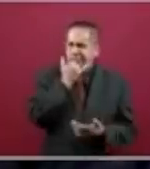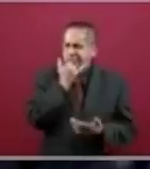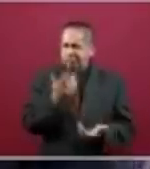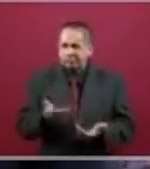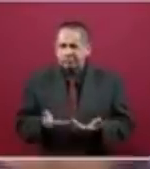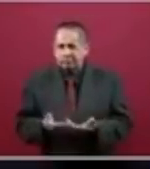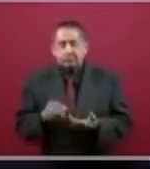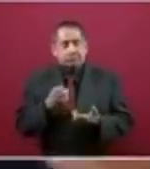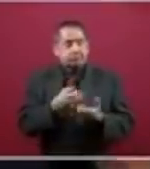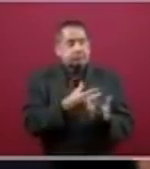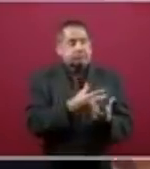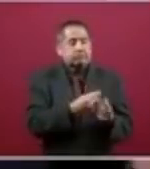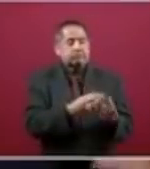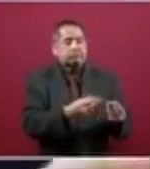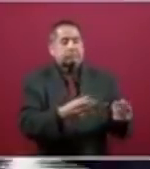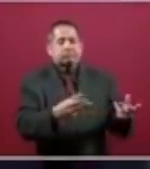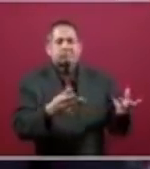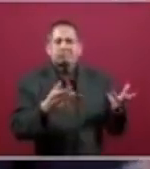y así se